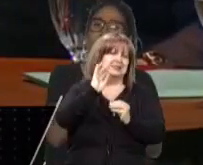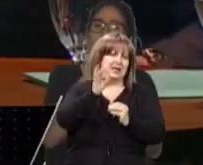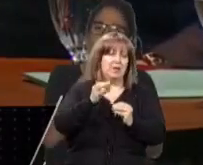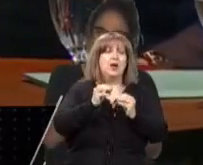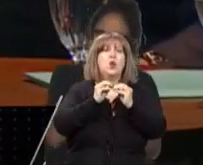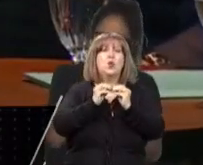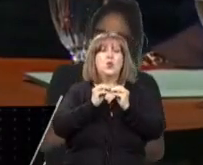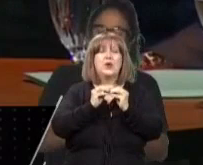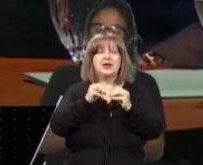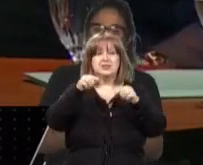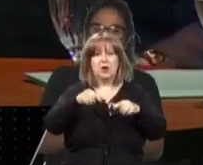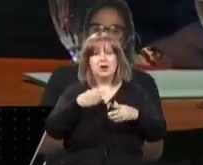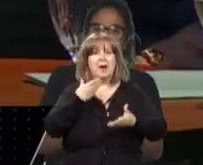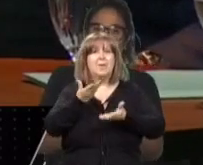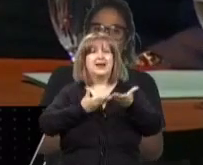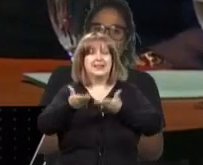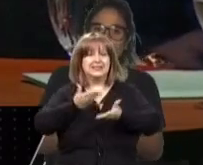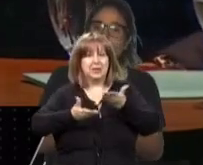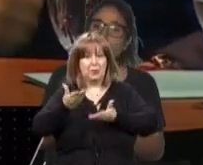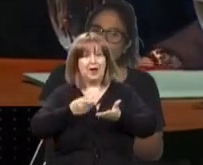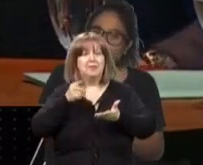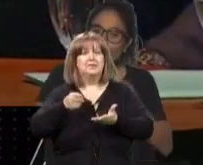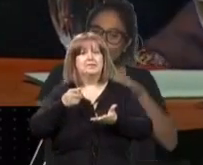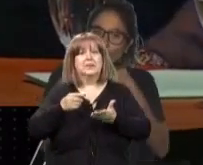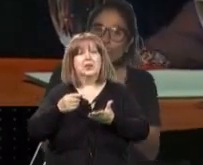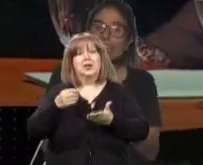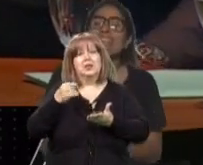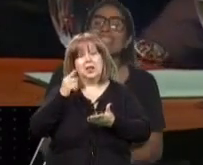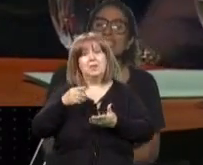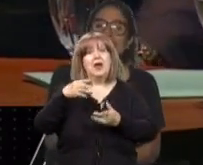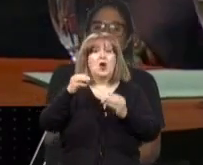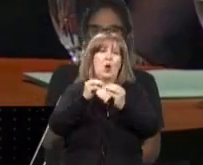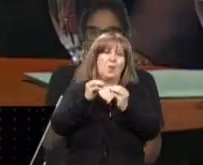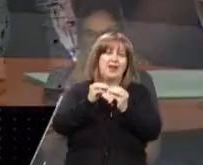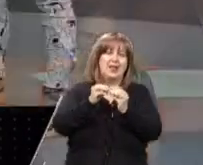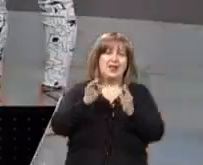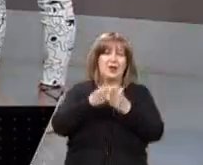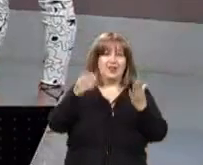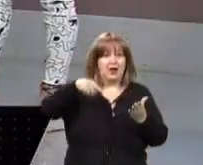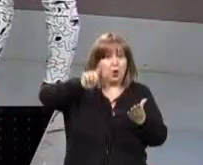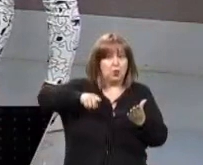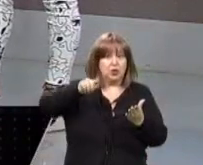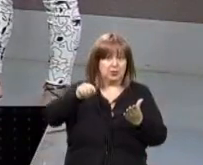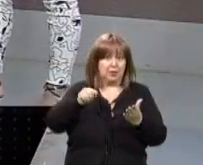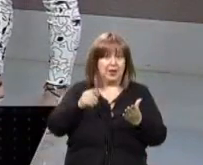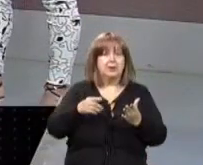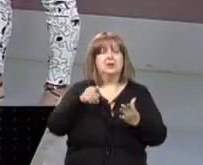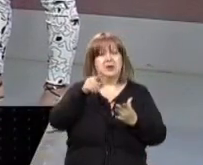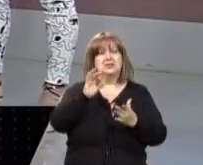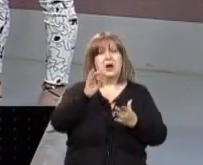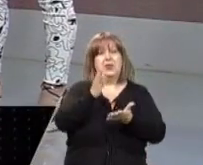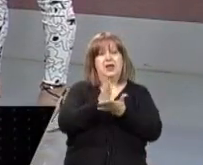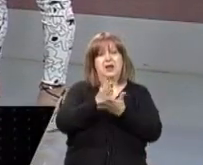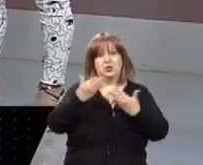por delitos de lesa humanidad y hasta hace un minuto estuvimos hablando con el Mono de Marini, con nuestro compañero del diario del Uno y también activista por los